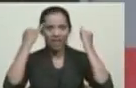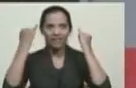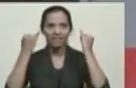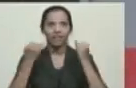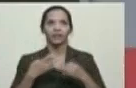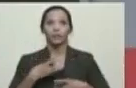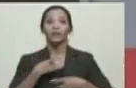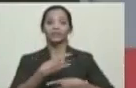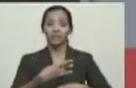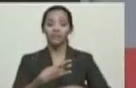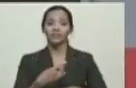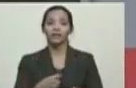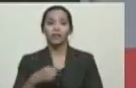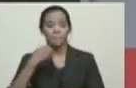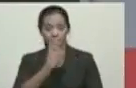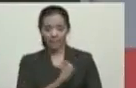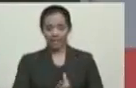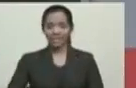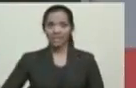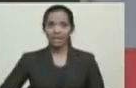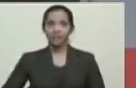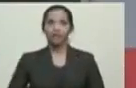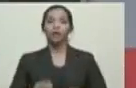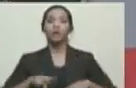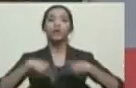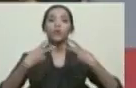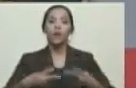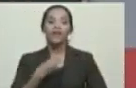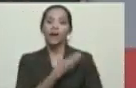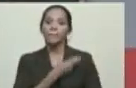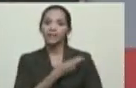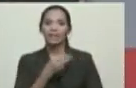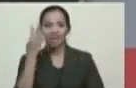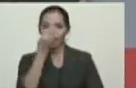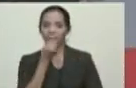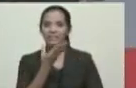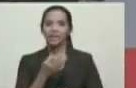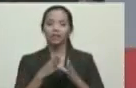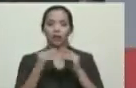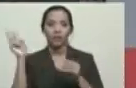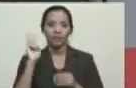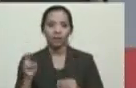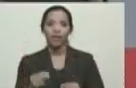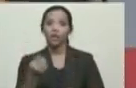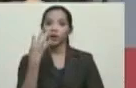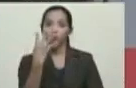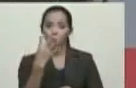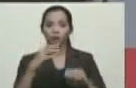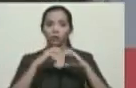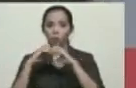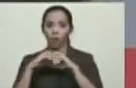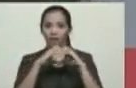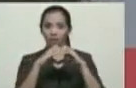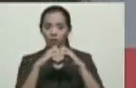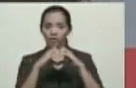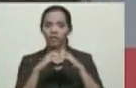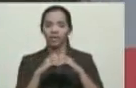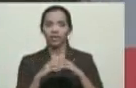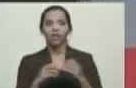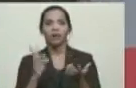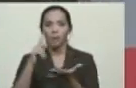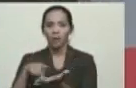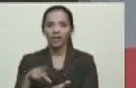del presidente con esta nueva misión, que es embellecer a toda Venezuela, donde los cuatro corazones íbamos a salir por